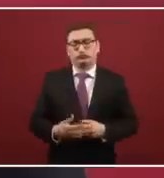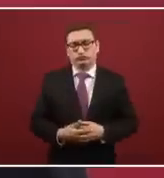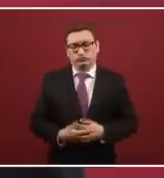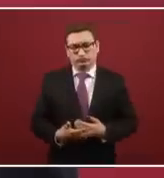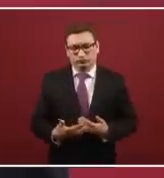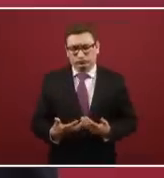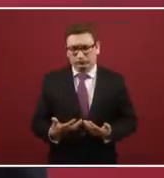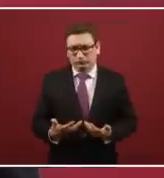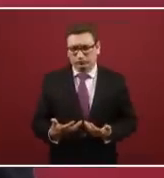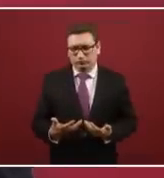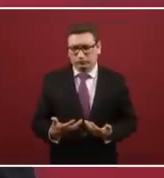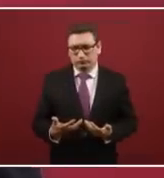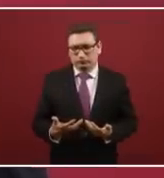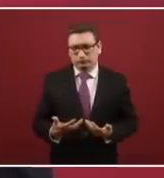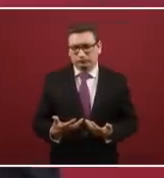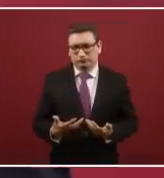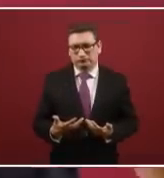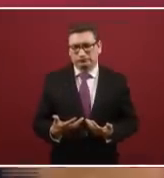Entonces,